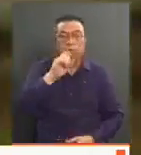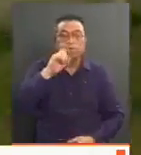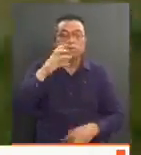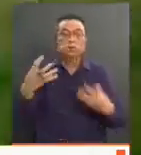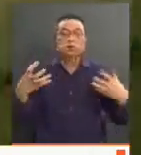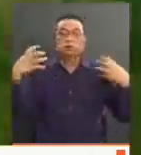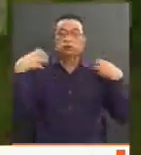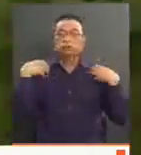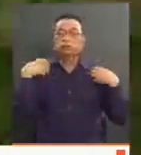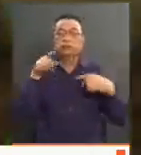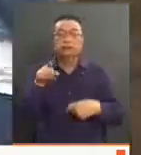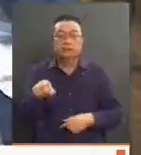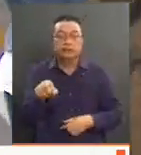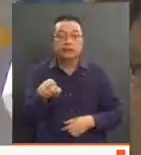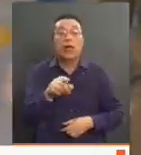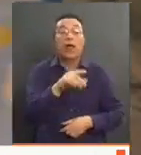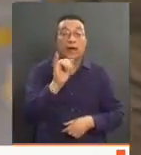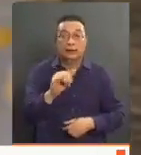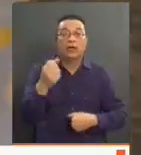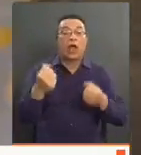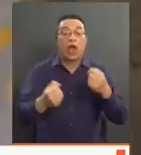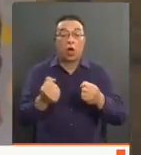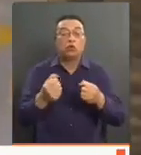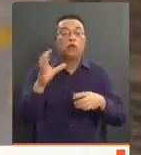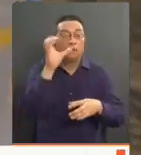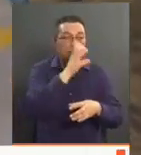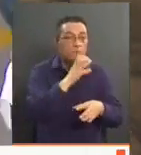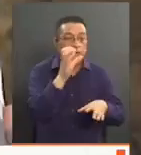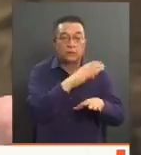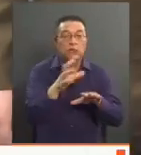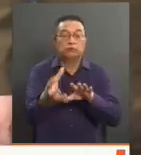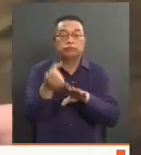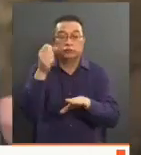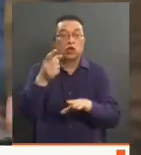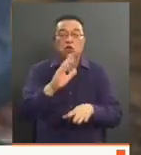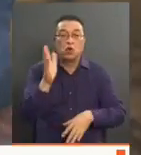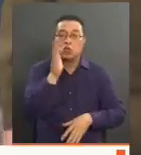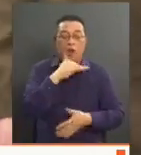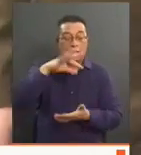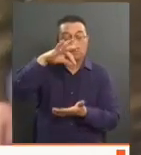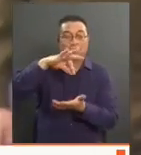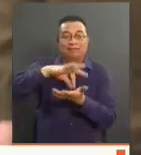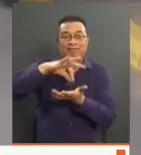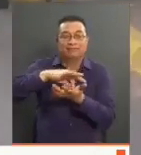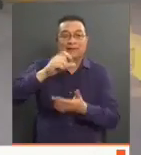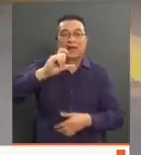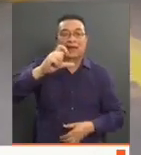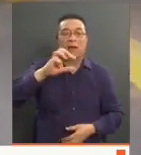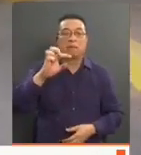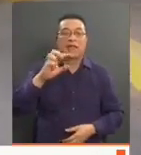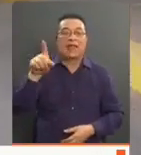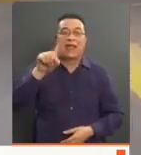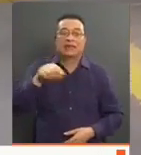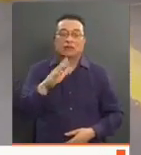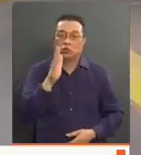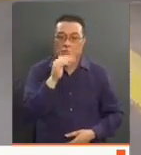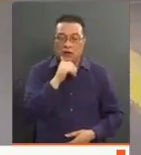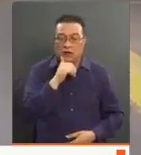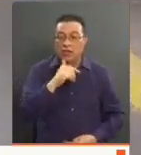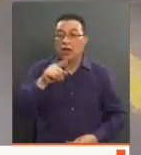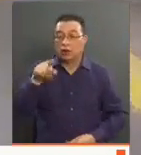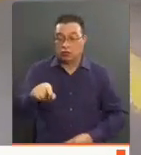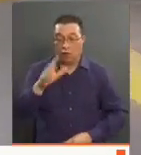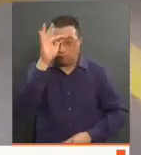este delito y también recuperar el auto fiscal, que no contaría con un sistema GPS. El funcionario, por su parte, fue dado de